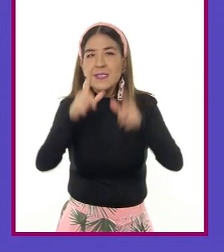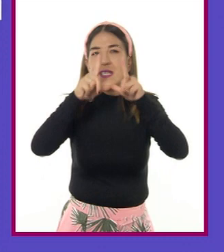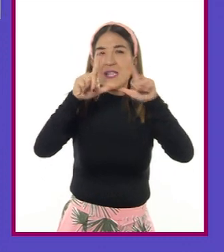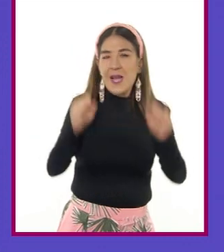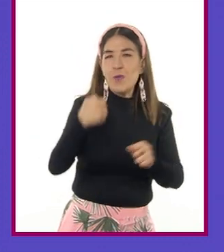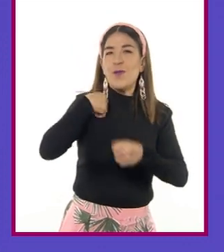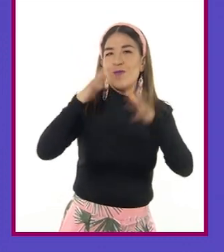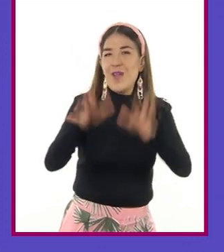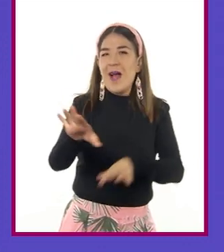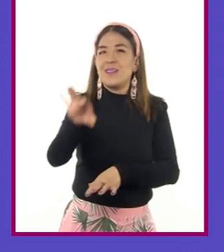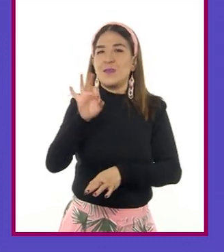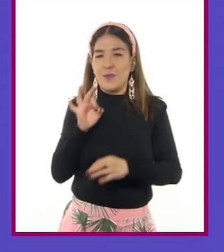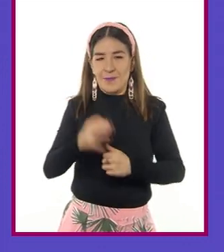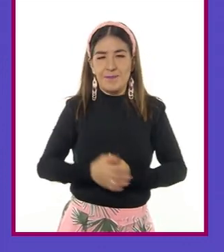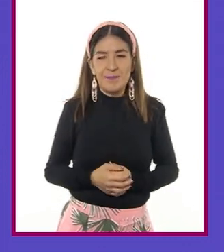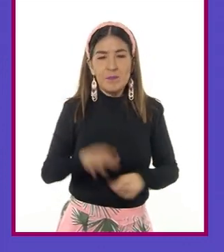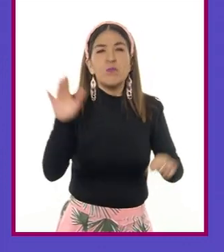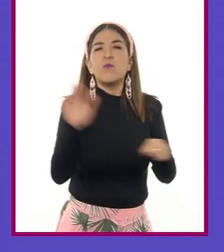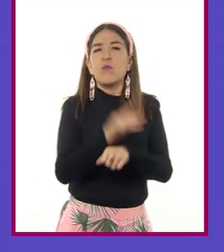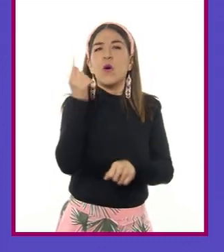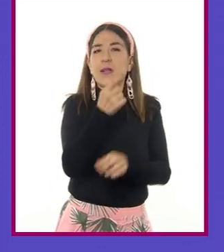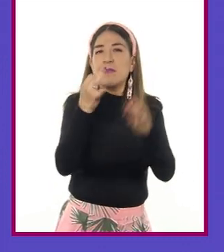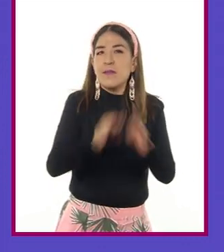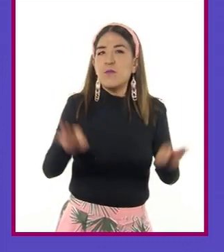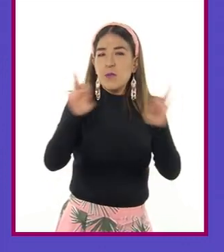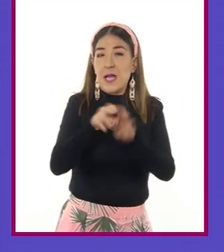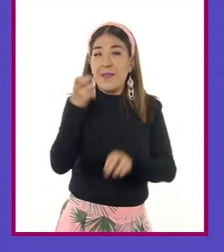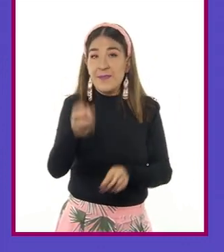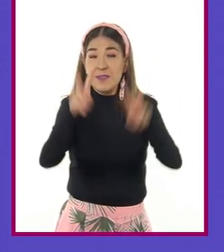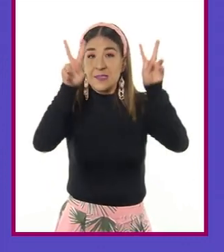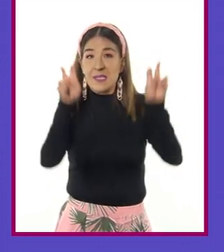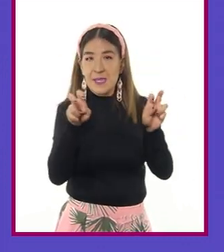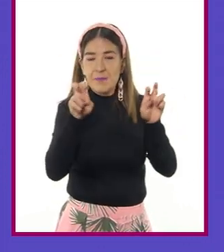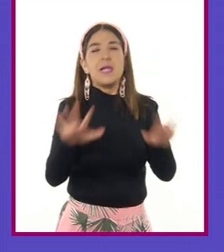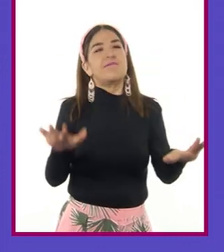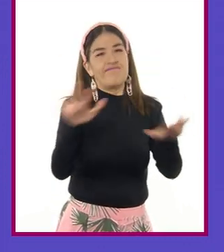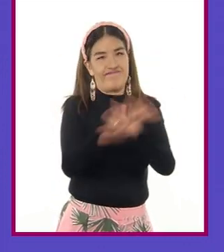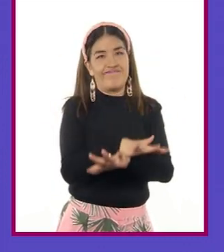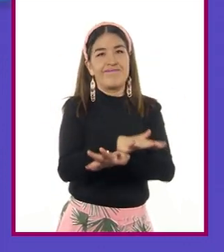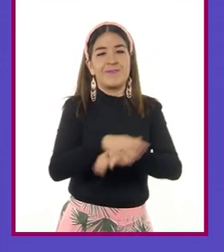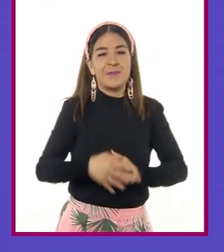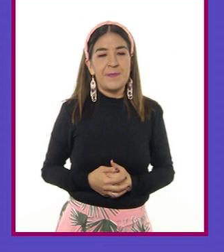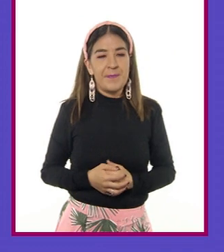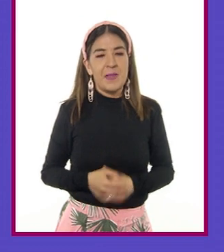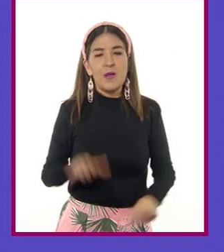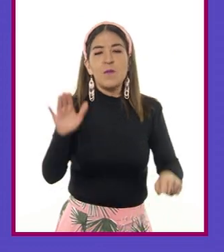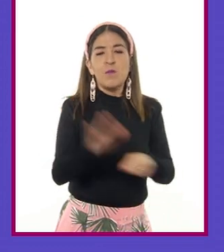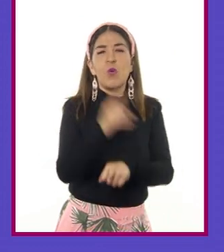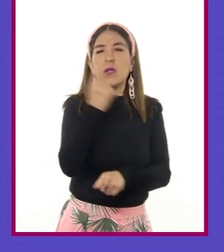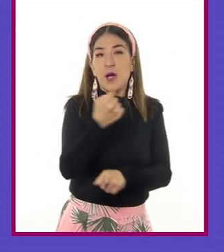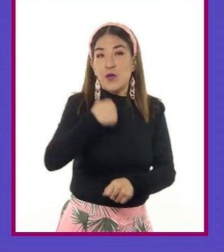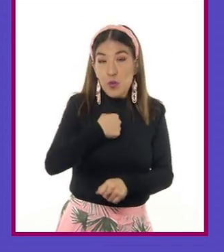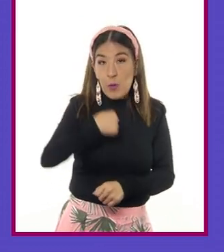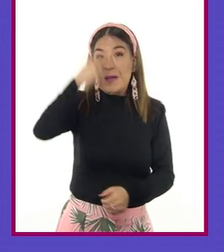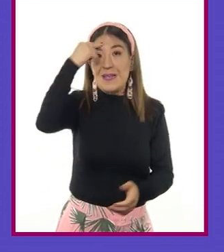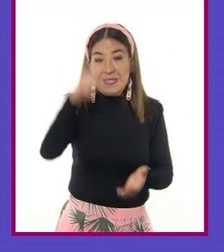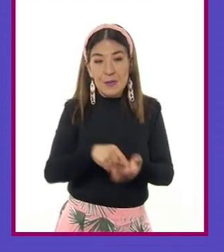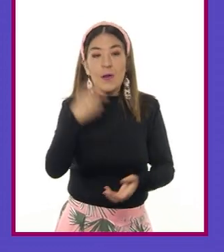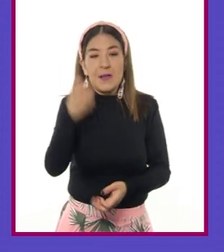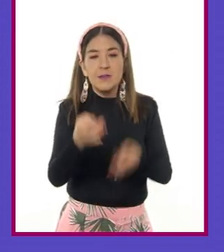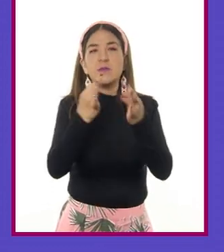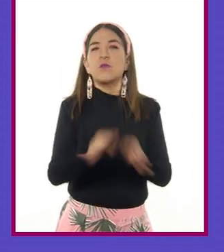seleccioné? ¿Por qué es importante saber sobre ese tema? La cambiamos a ¿por qué considero